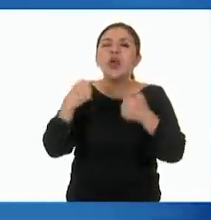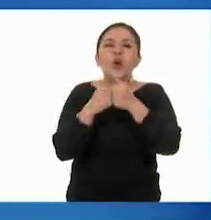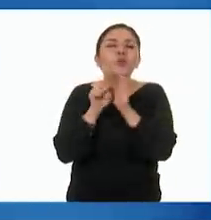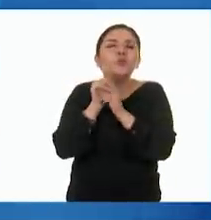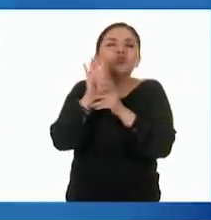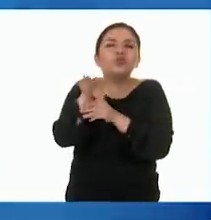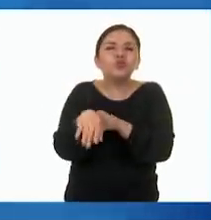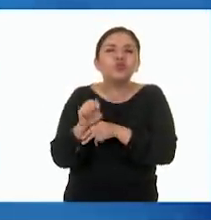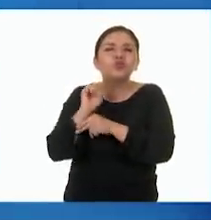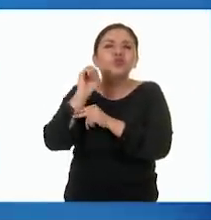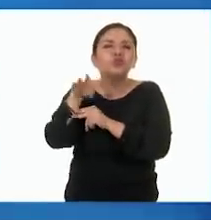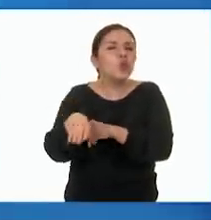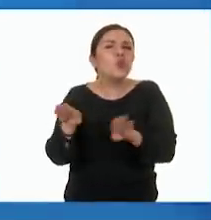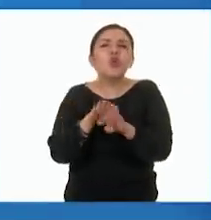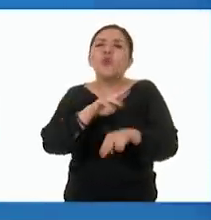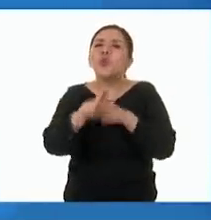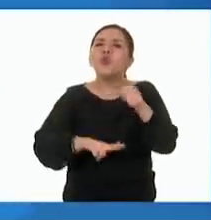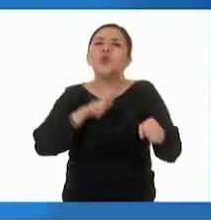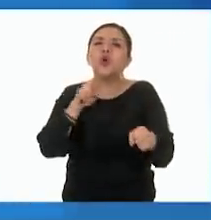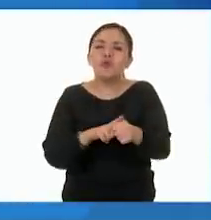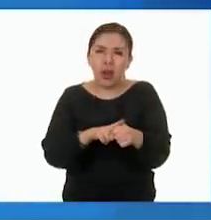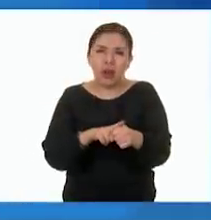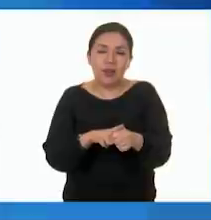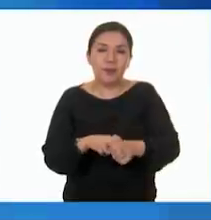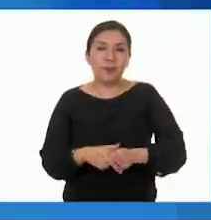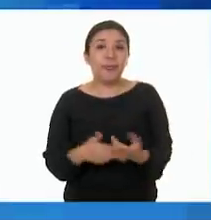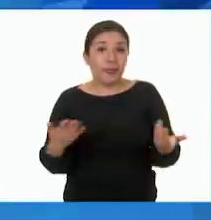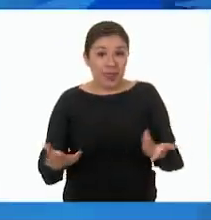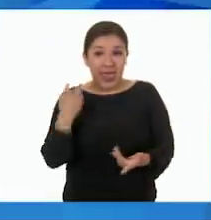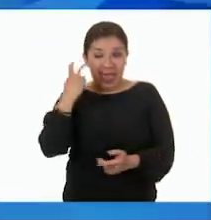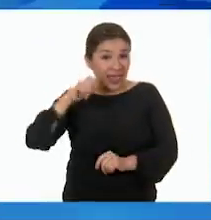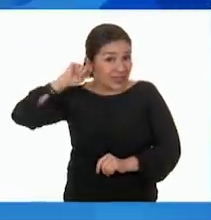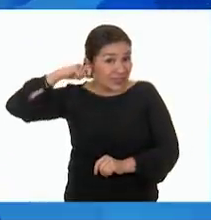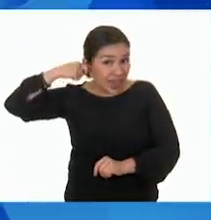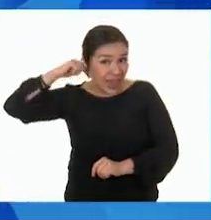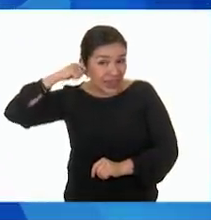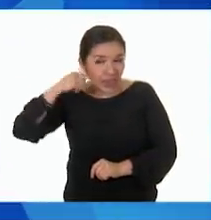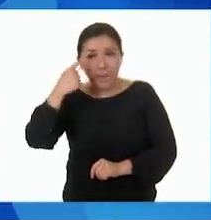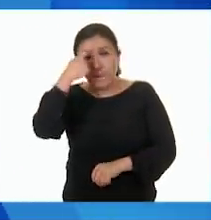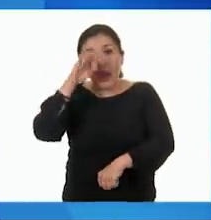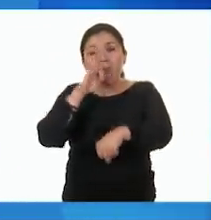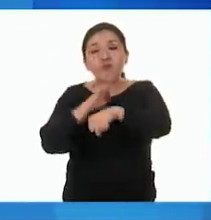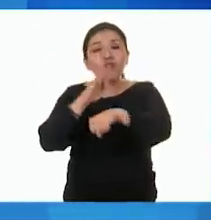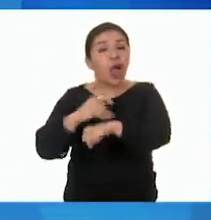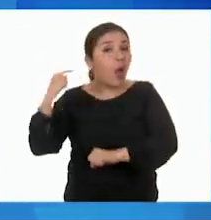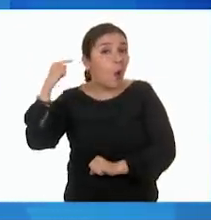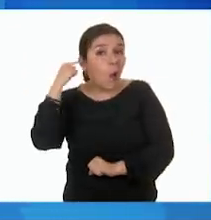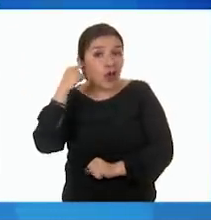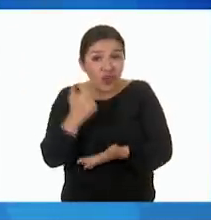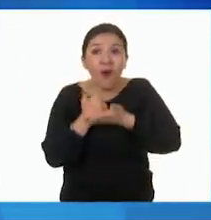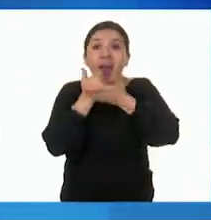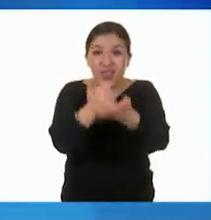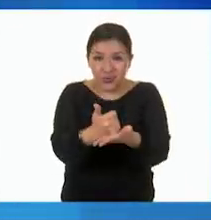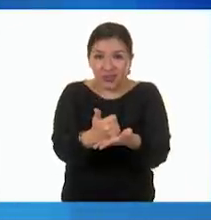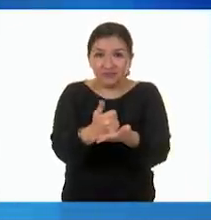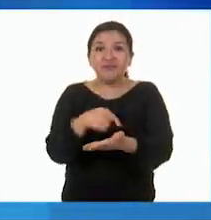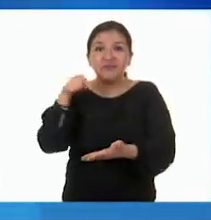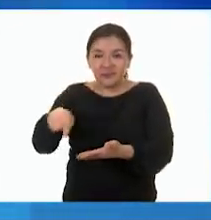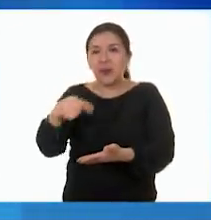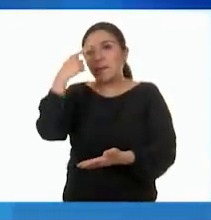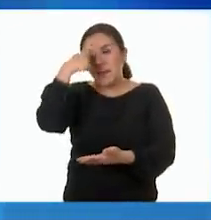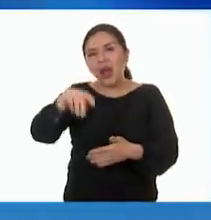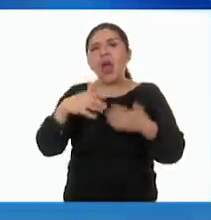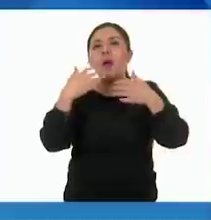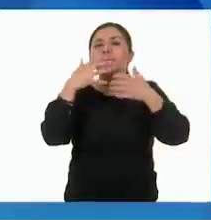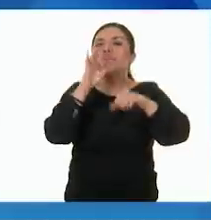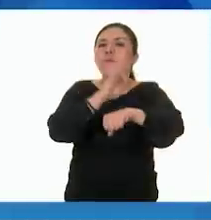secreciones de las glándulas sebáceas y ceruminosas. La cerilla protege tus oídos. Su tarea es proteger la